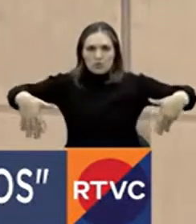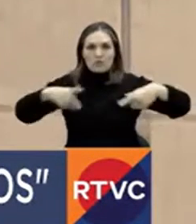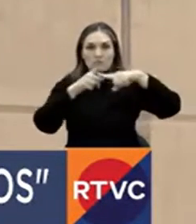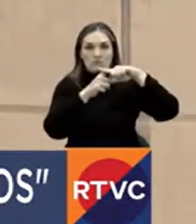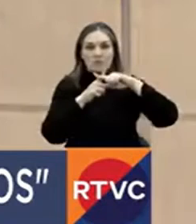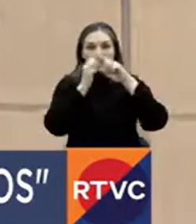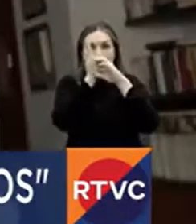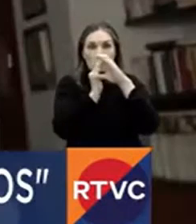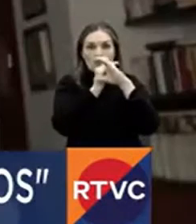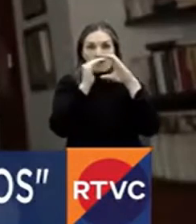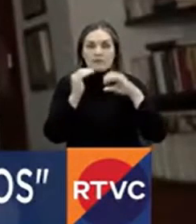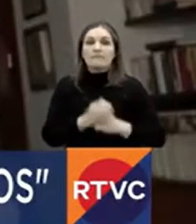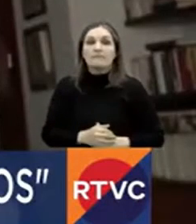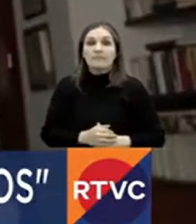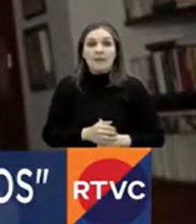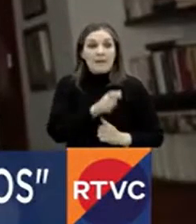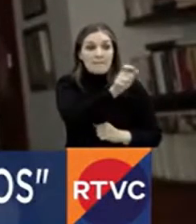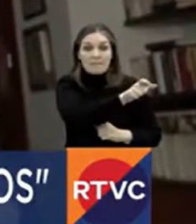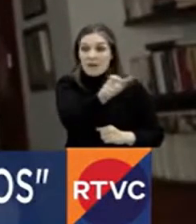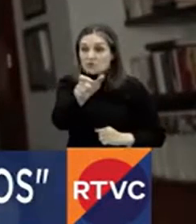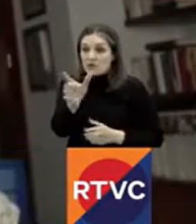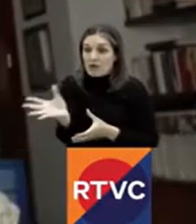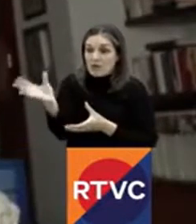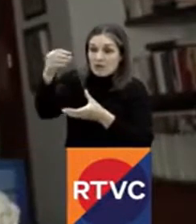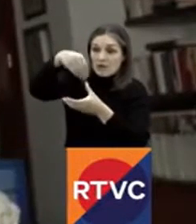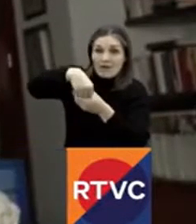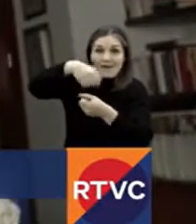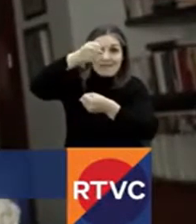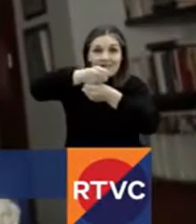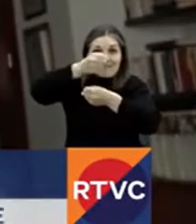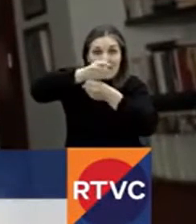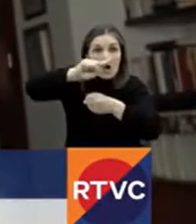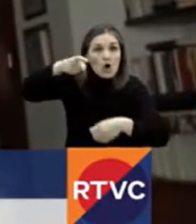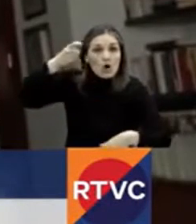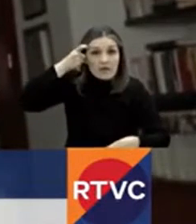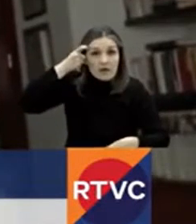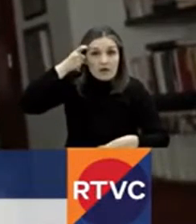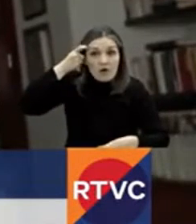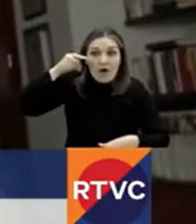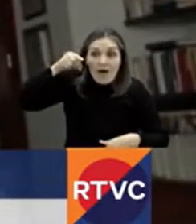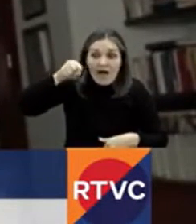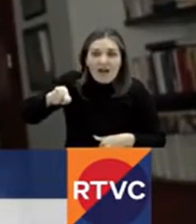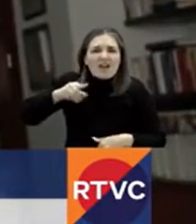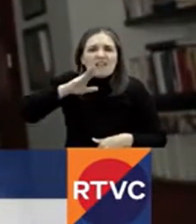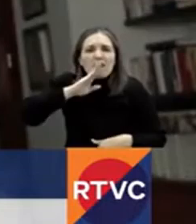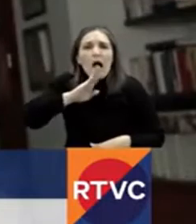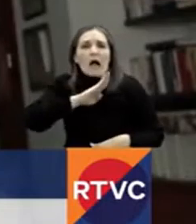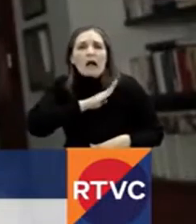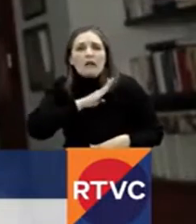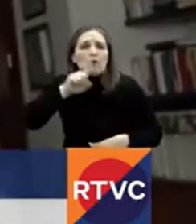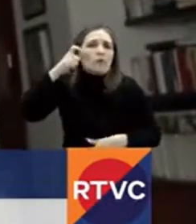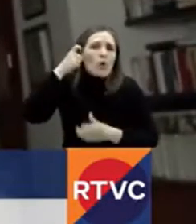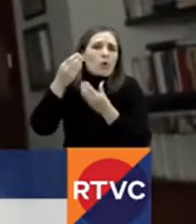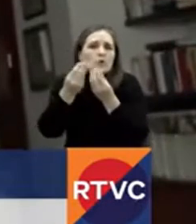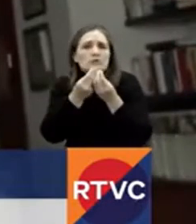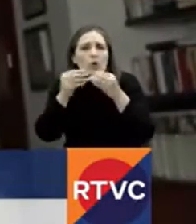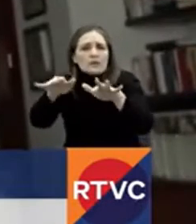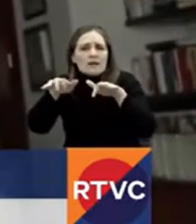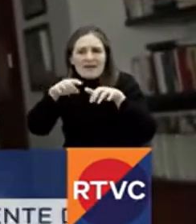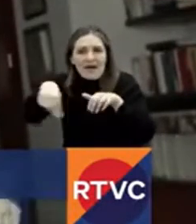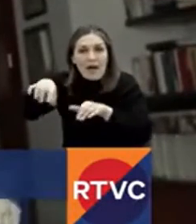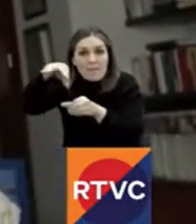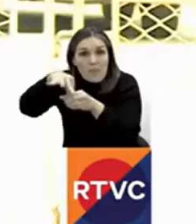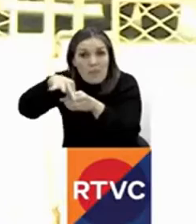destitución, suspensión o inhabilitación no pueden provenir de una determinación